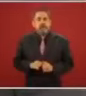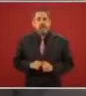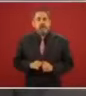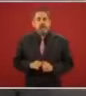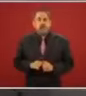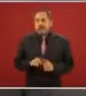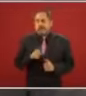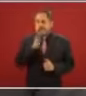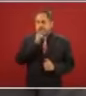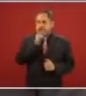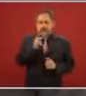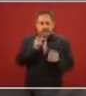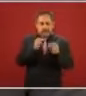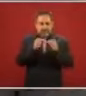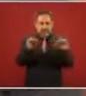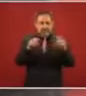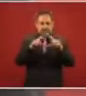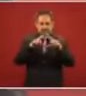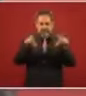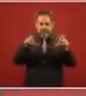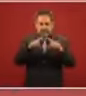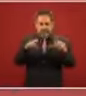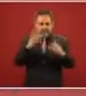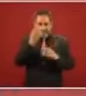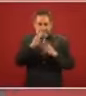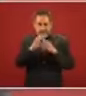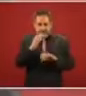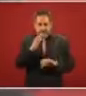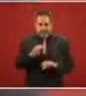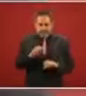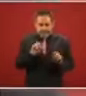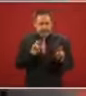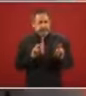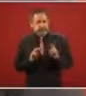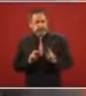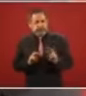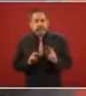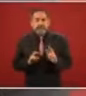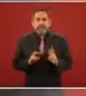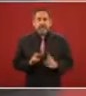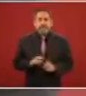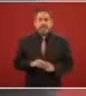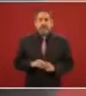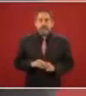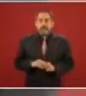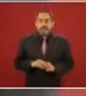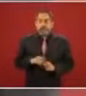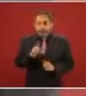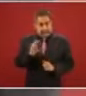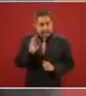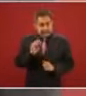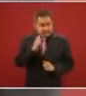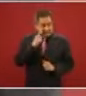unos textos. Además, es así, ¿eh?